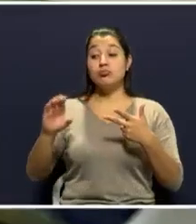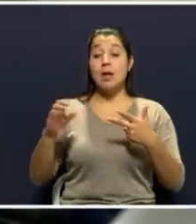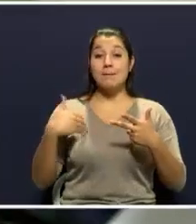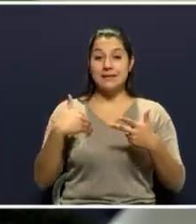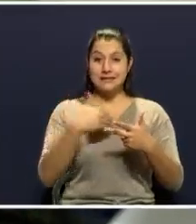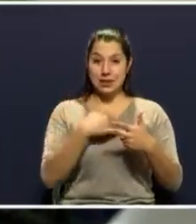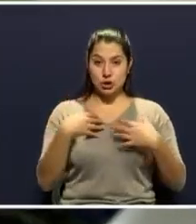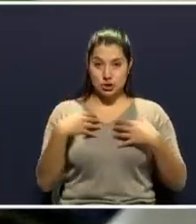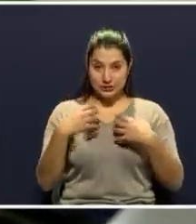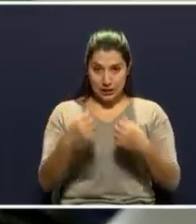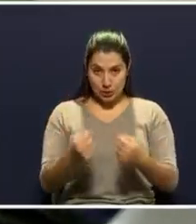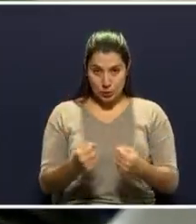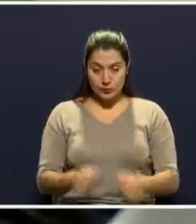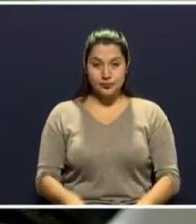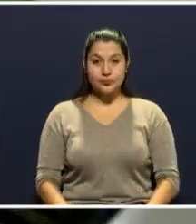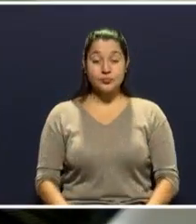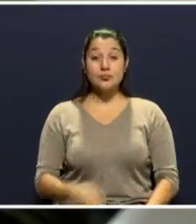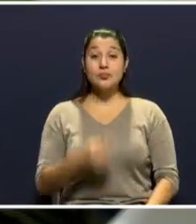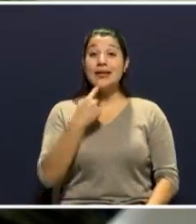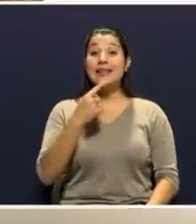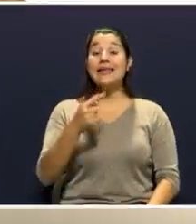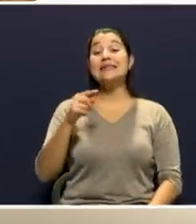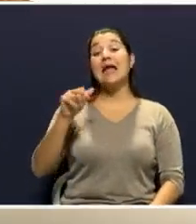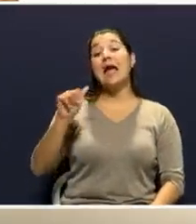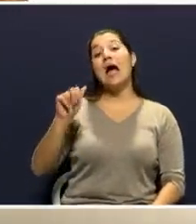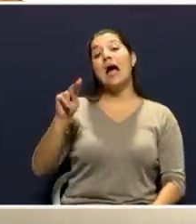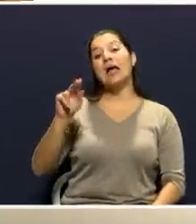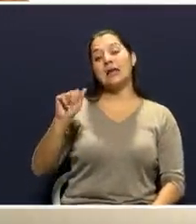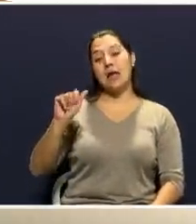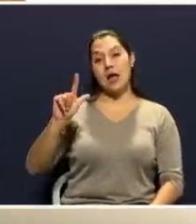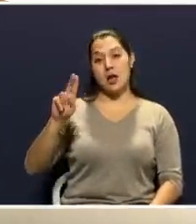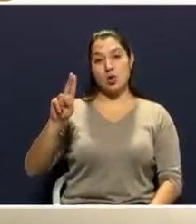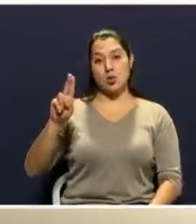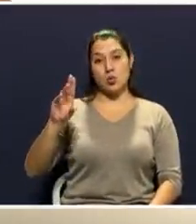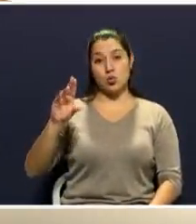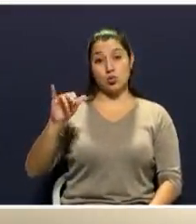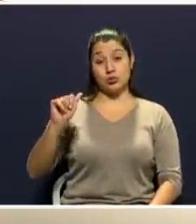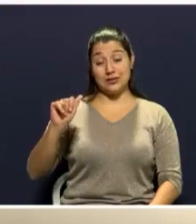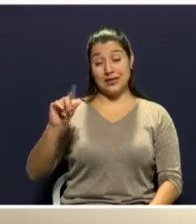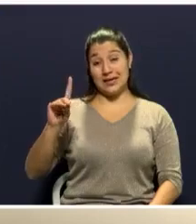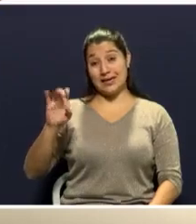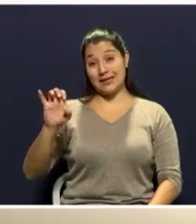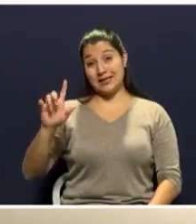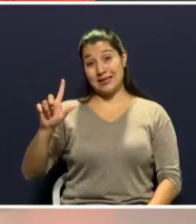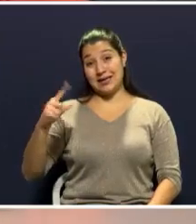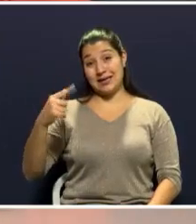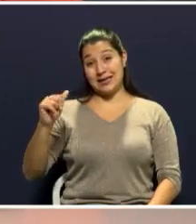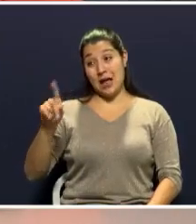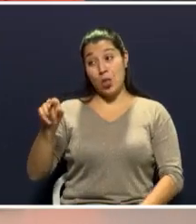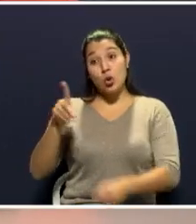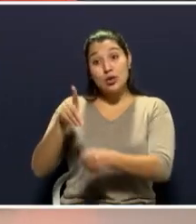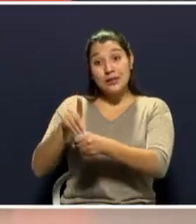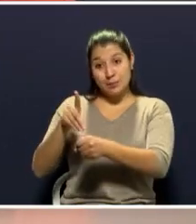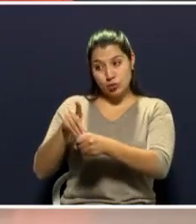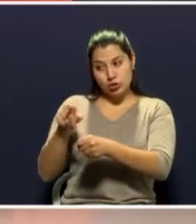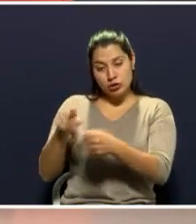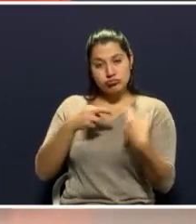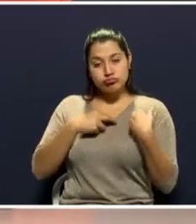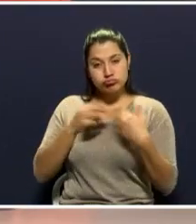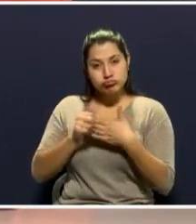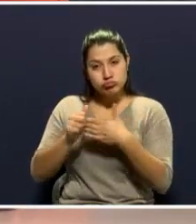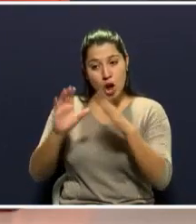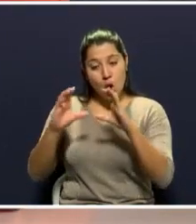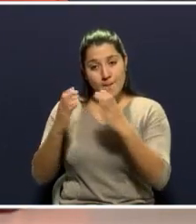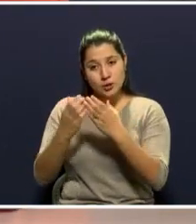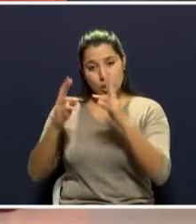Salud. Según Ana Lucía Delgado, diputada que presidió la Comisión de Hacendarios, el presupuesto aprobado es